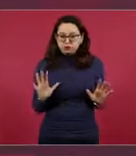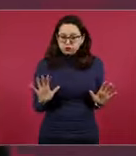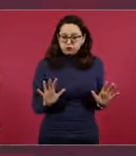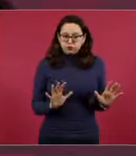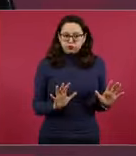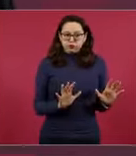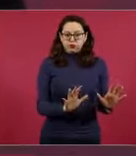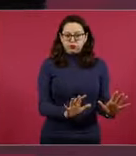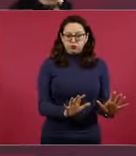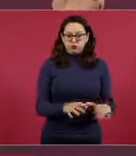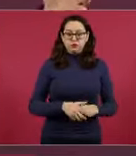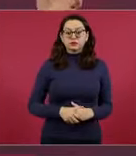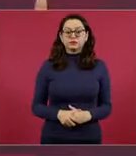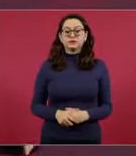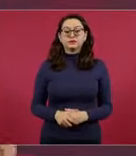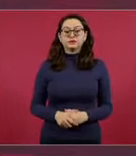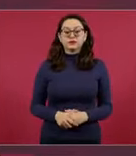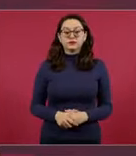Pero sí, la farmacia es